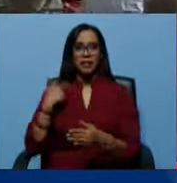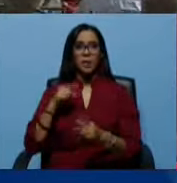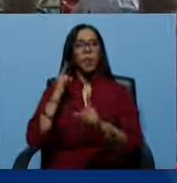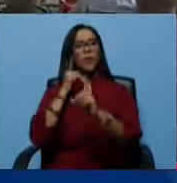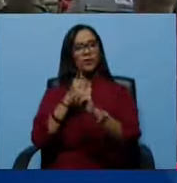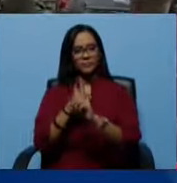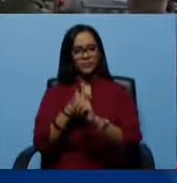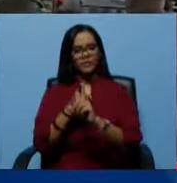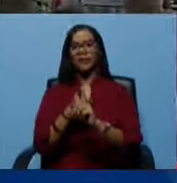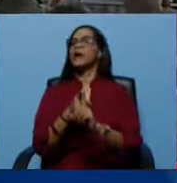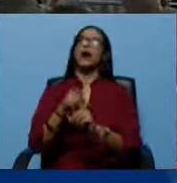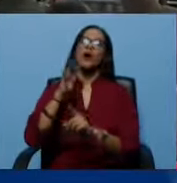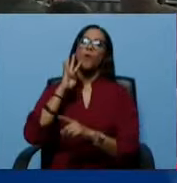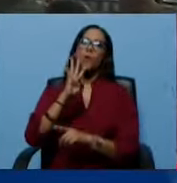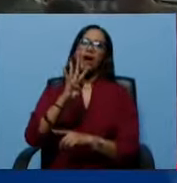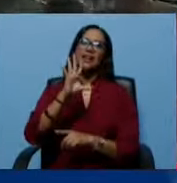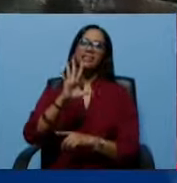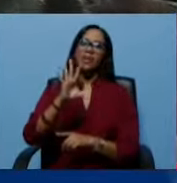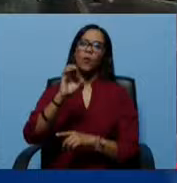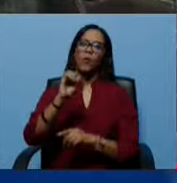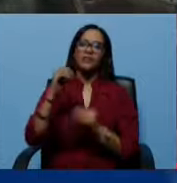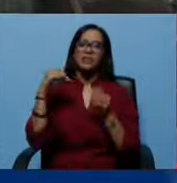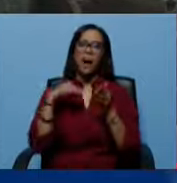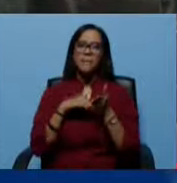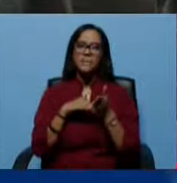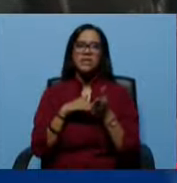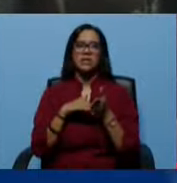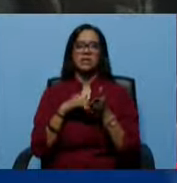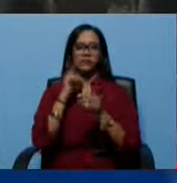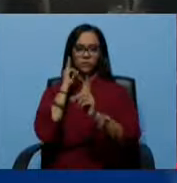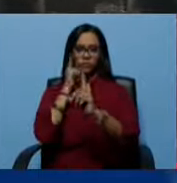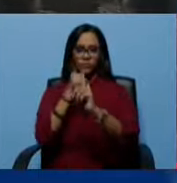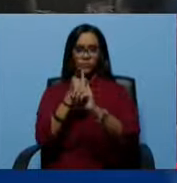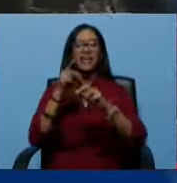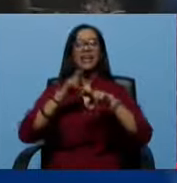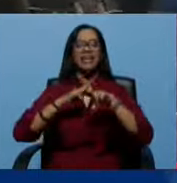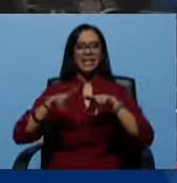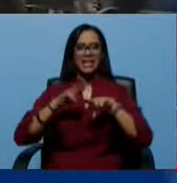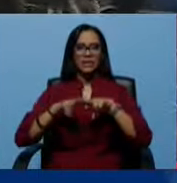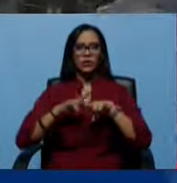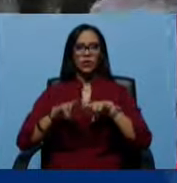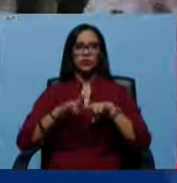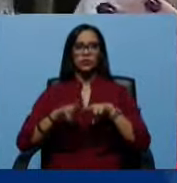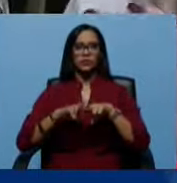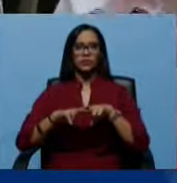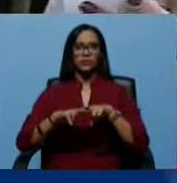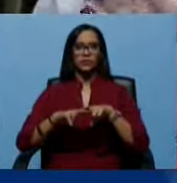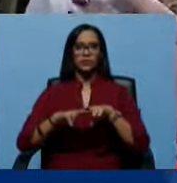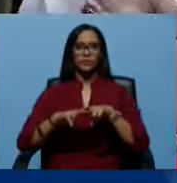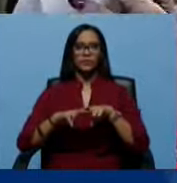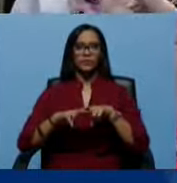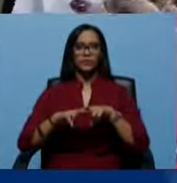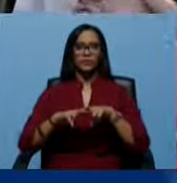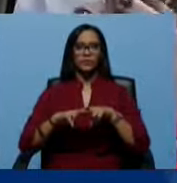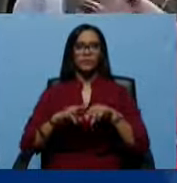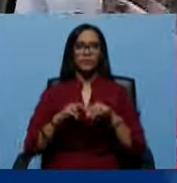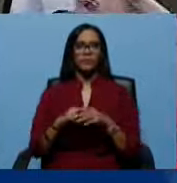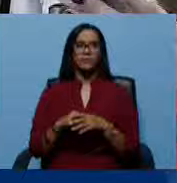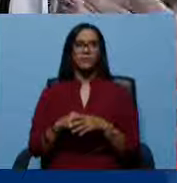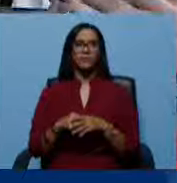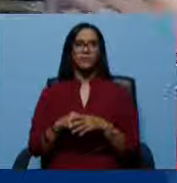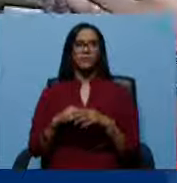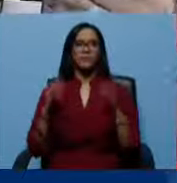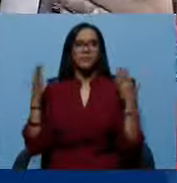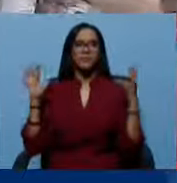es llegar a 450,000 niños y niñas